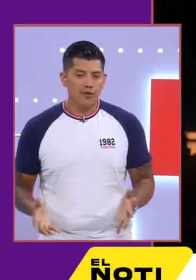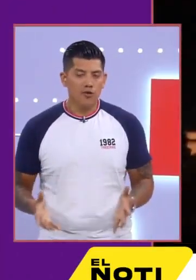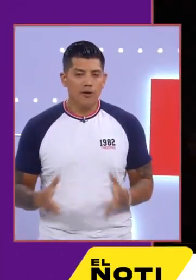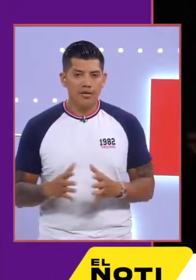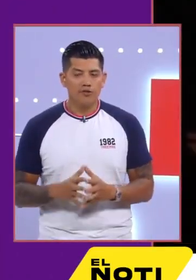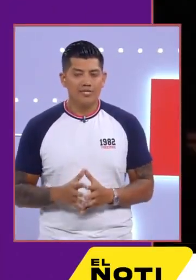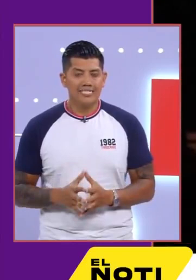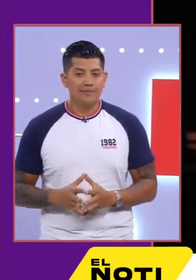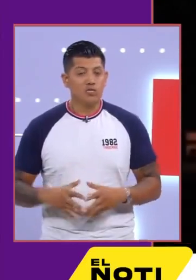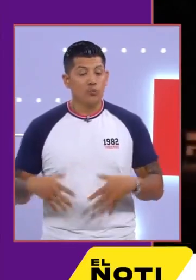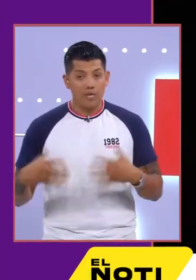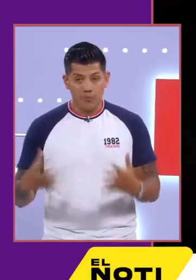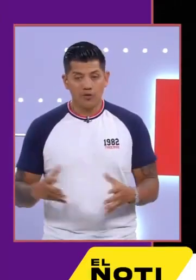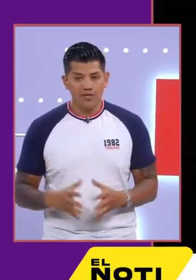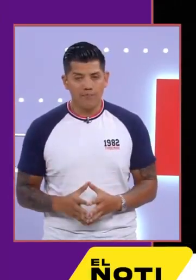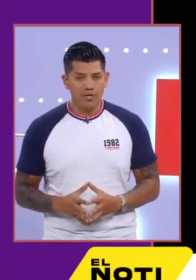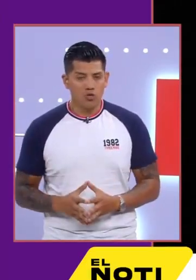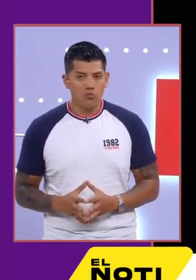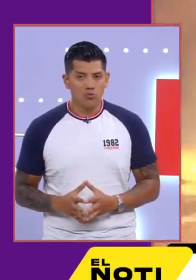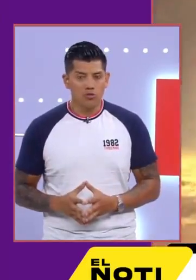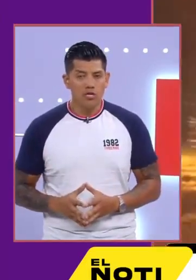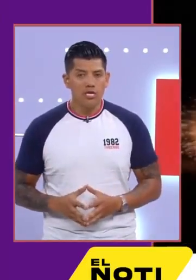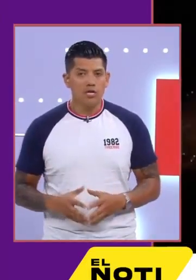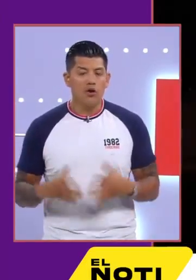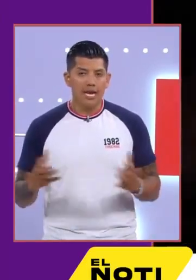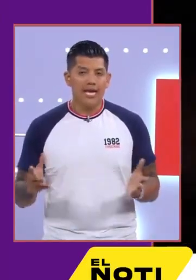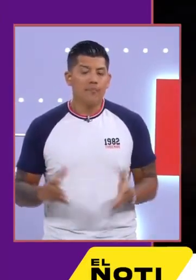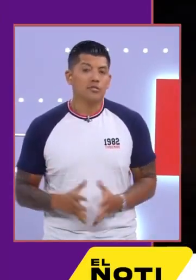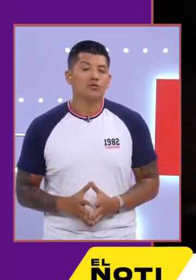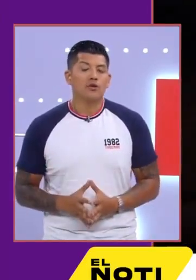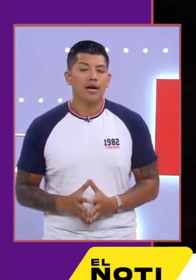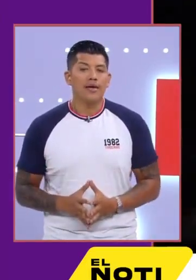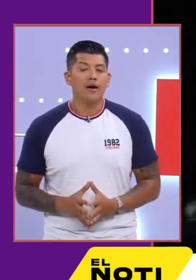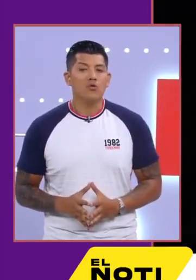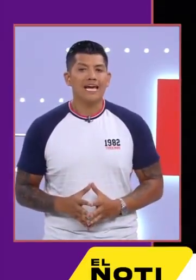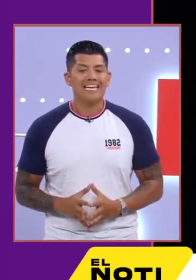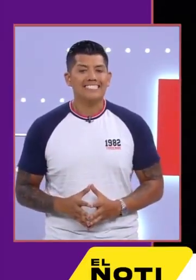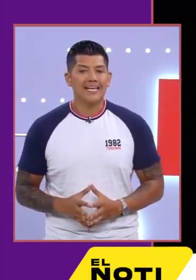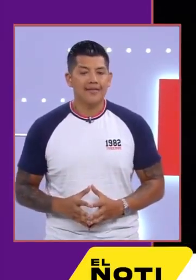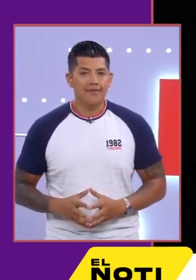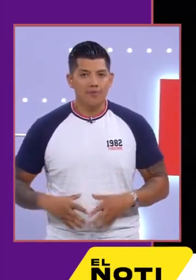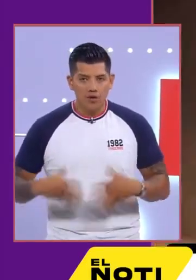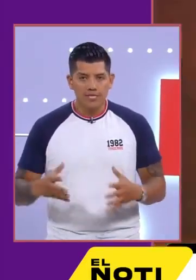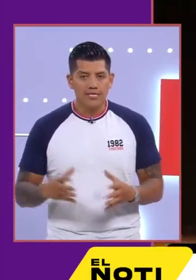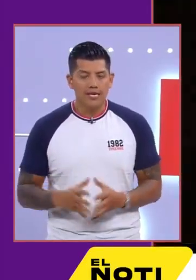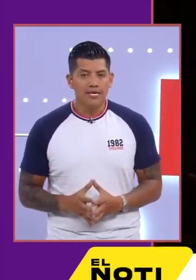nosotros el día de hoy hablando de este tema súper importante para todo el mundo y ojalá pues no haya una